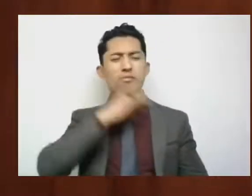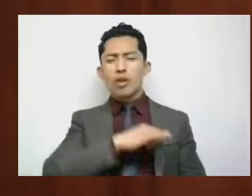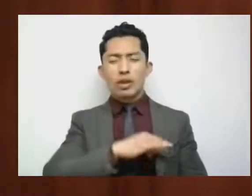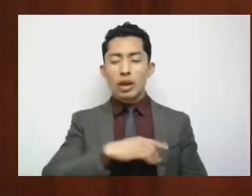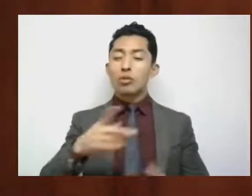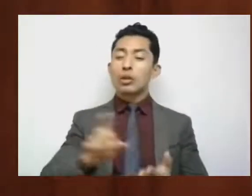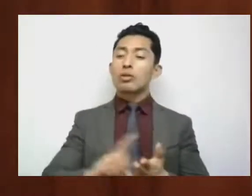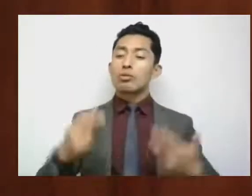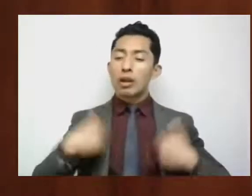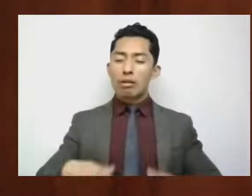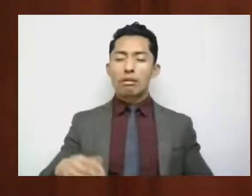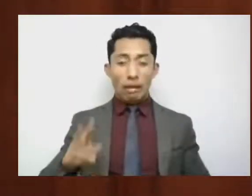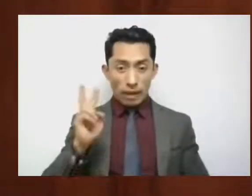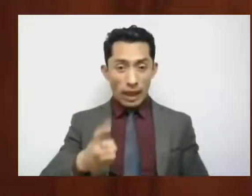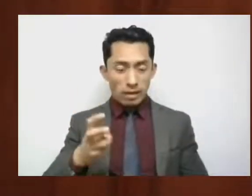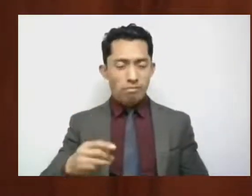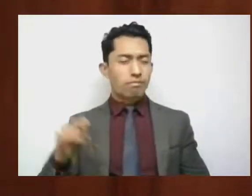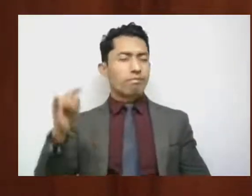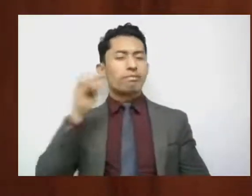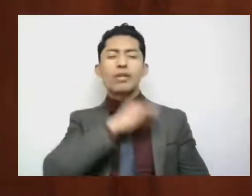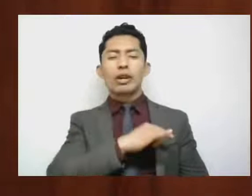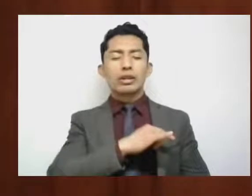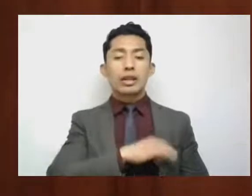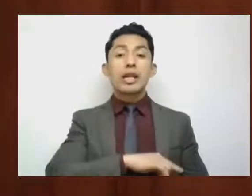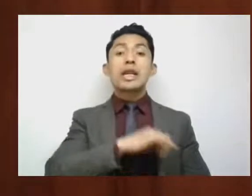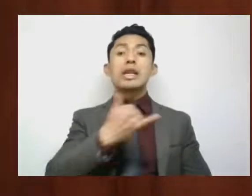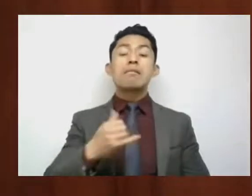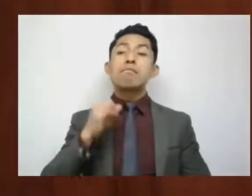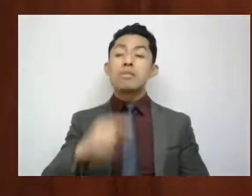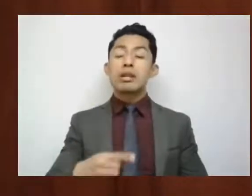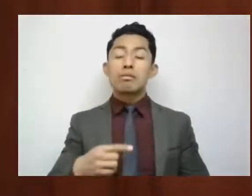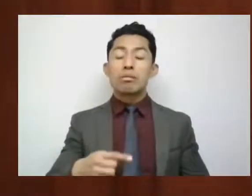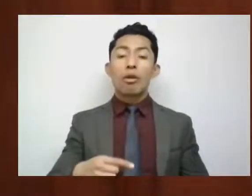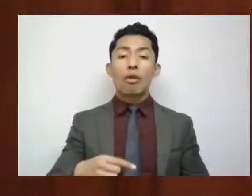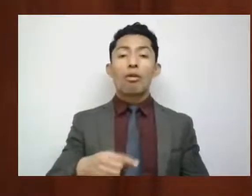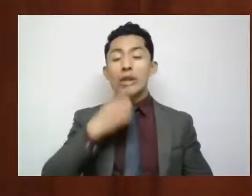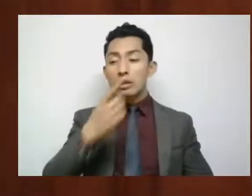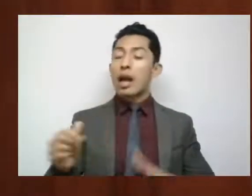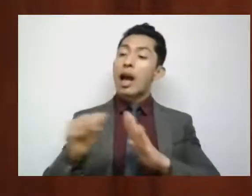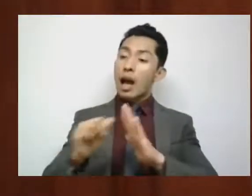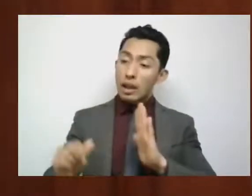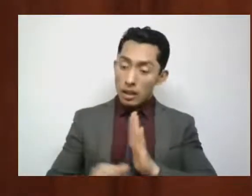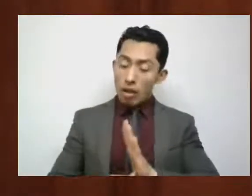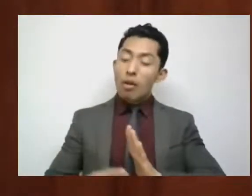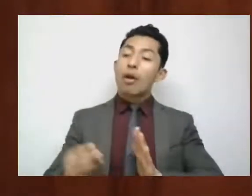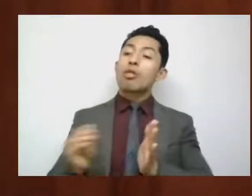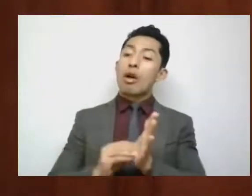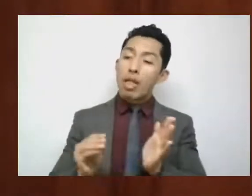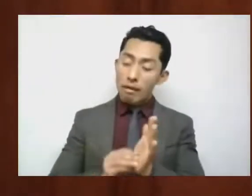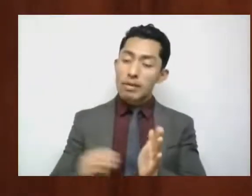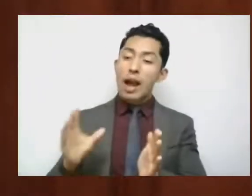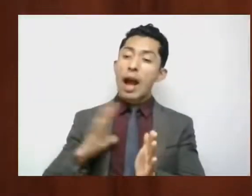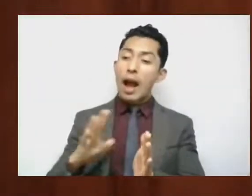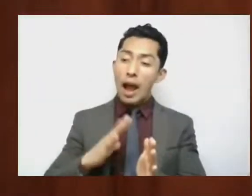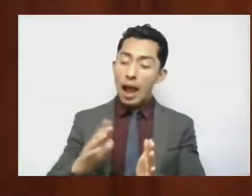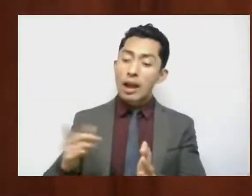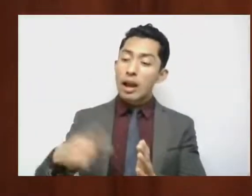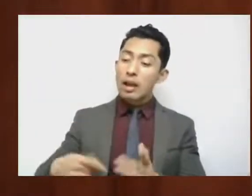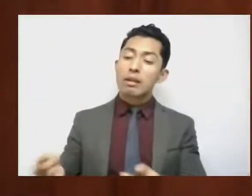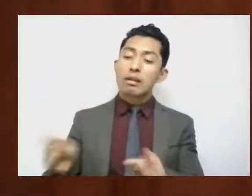derechos. Y al mismo tiempo mantengamos artículos que son el legado de